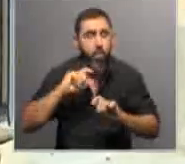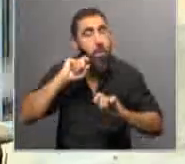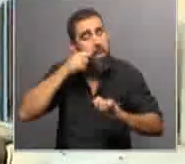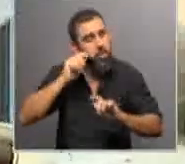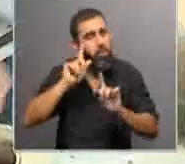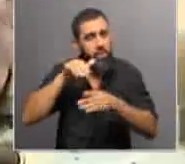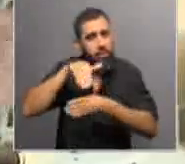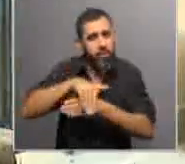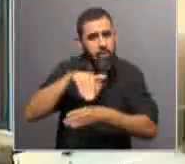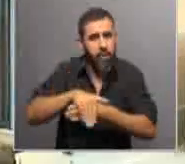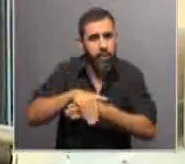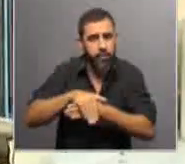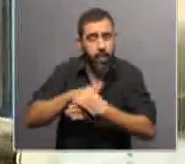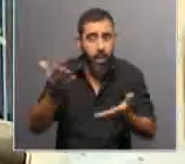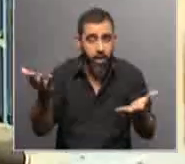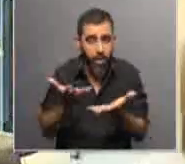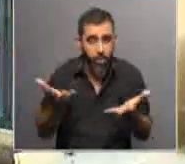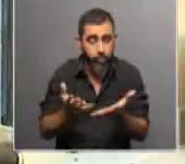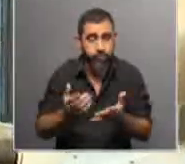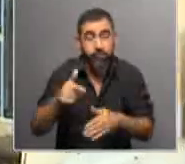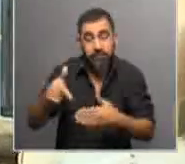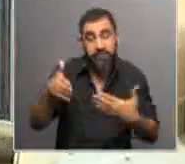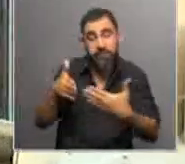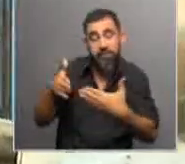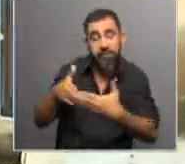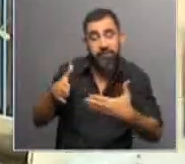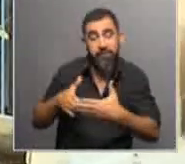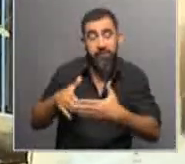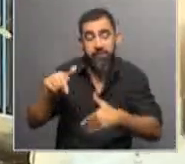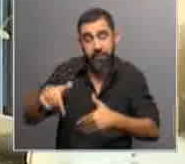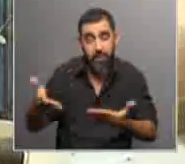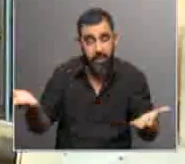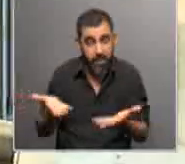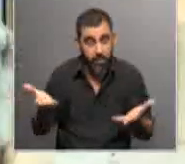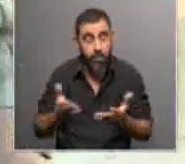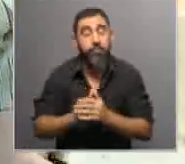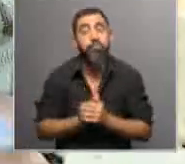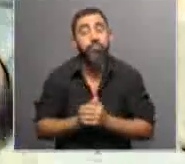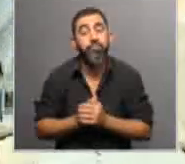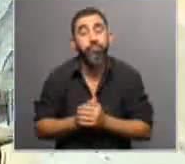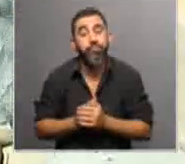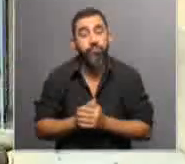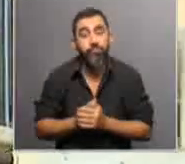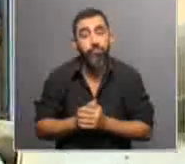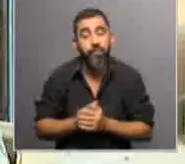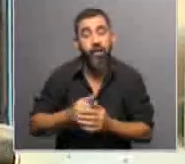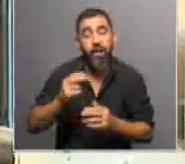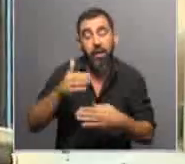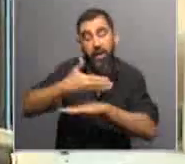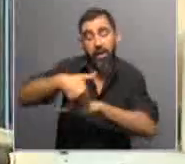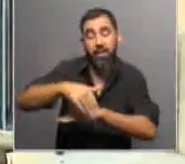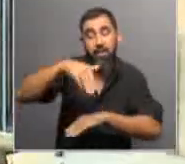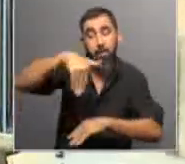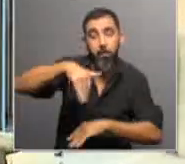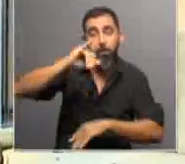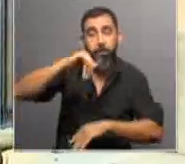agradable. La tarde que se va haciendo tardecita. Desde esta esquina, la comunicación desde esta esquina de La Aguada, aquí en Minas y